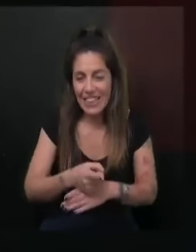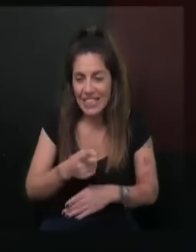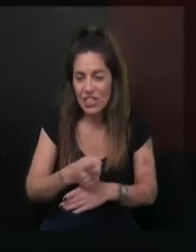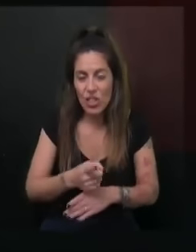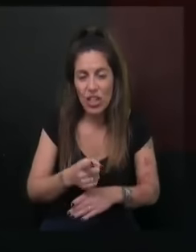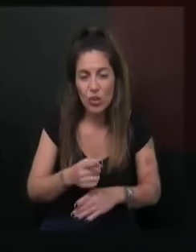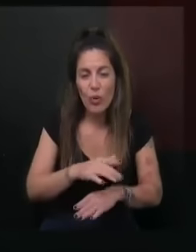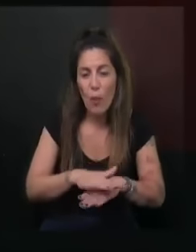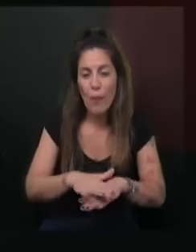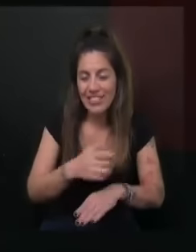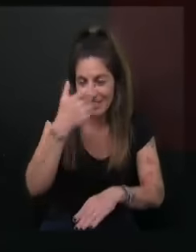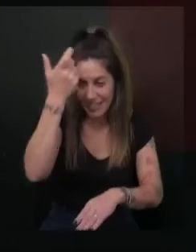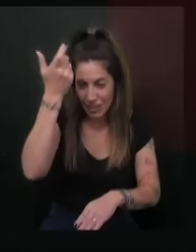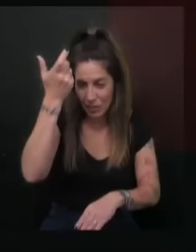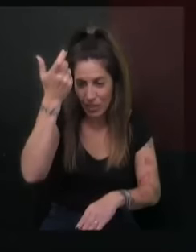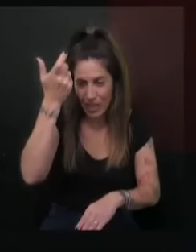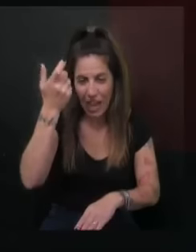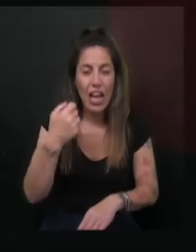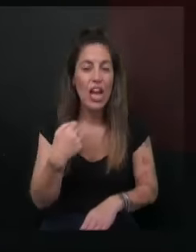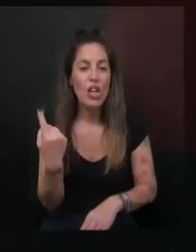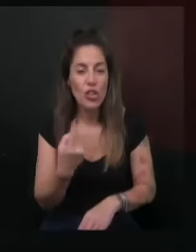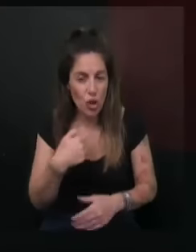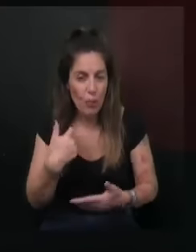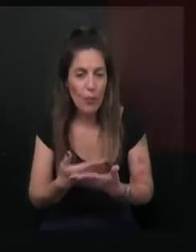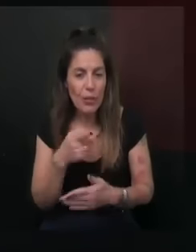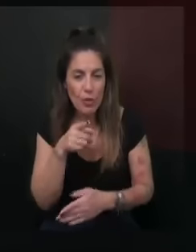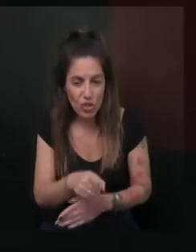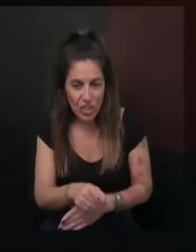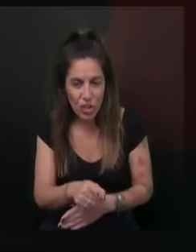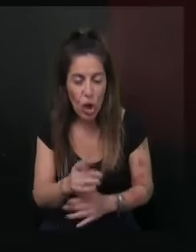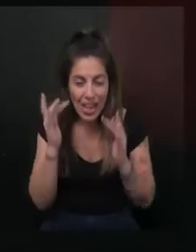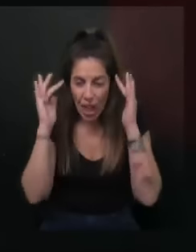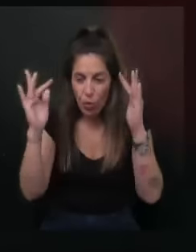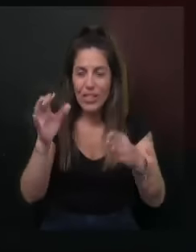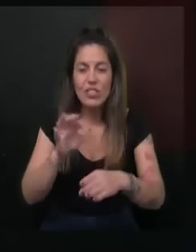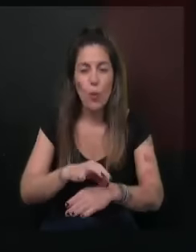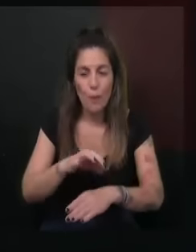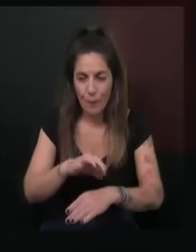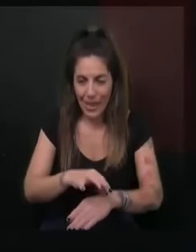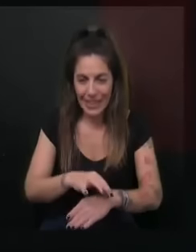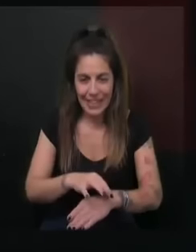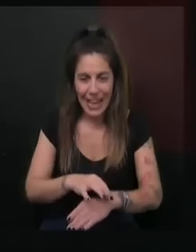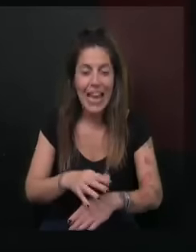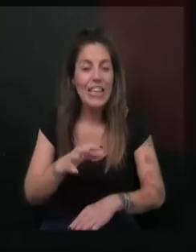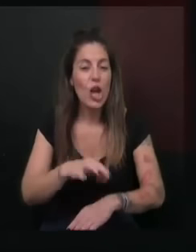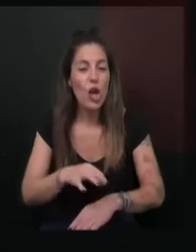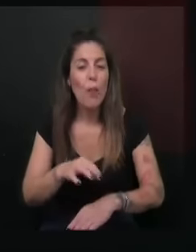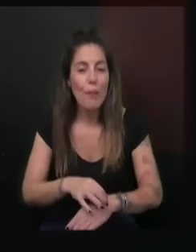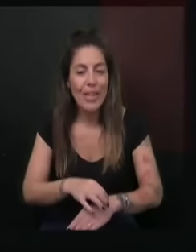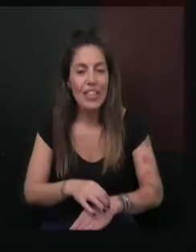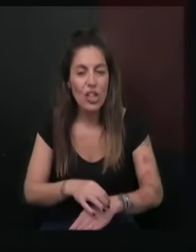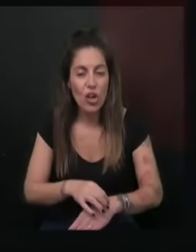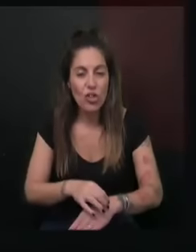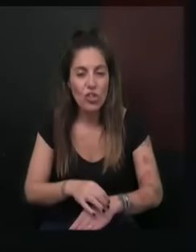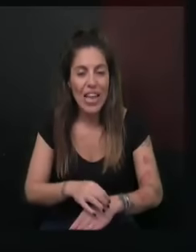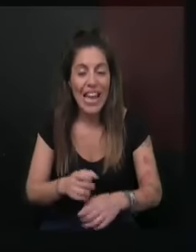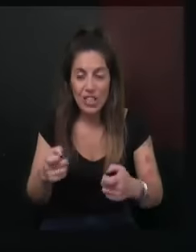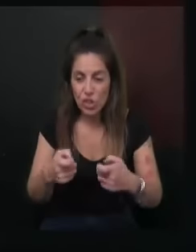tuvieron base científica y nosotros proponemos eso la educación médica y que los médicos se afilien en